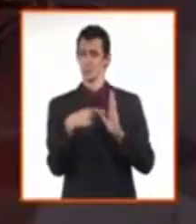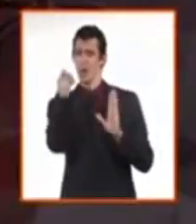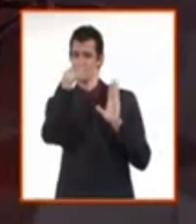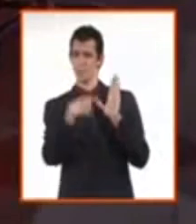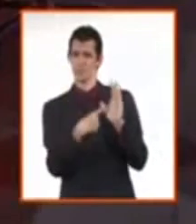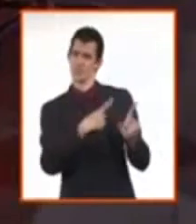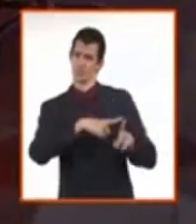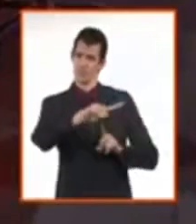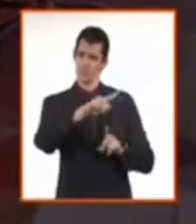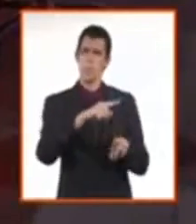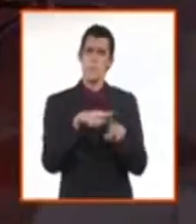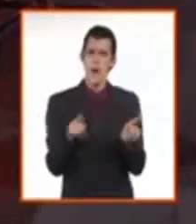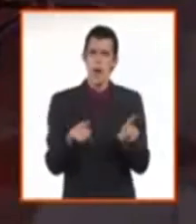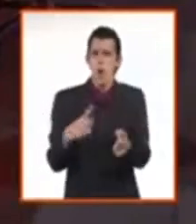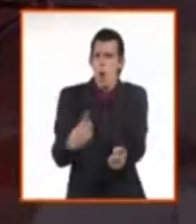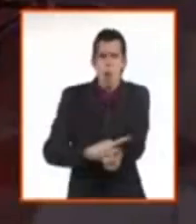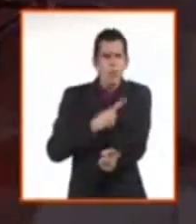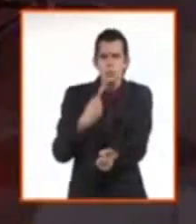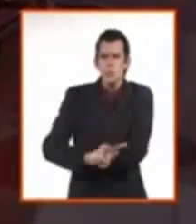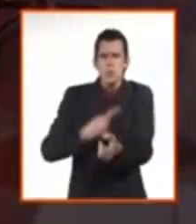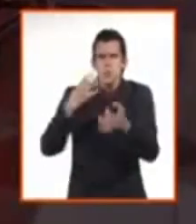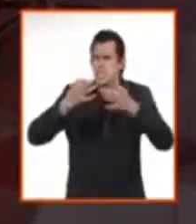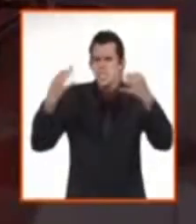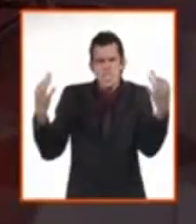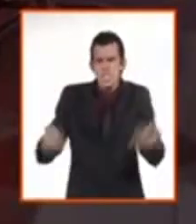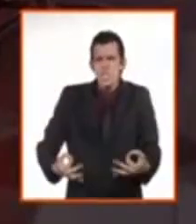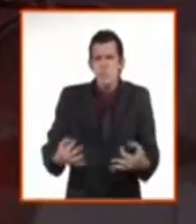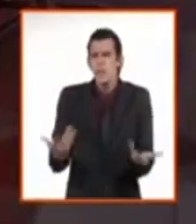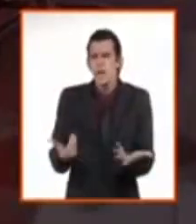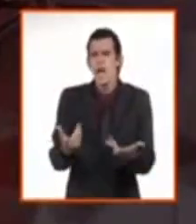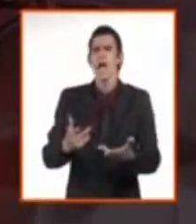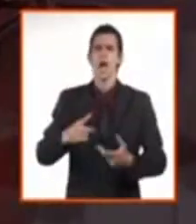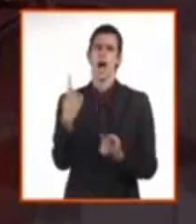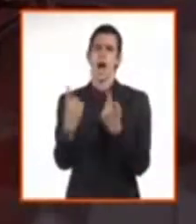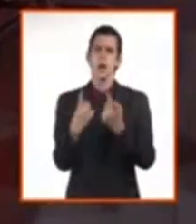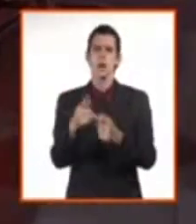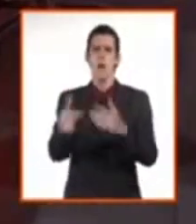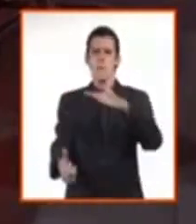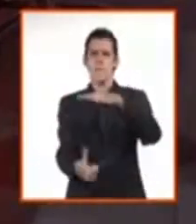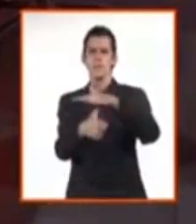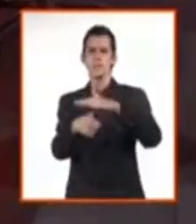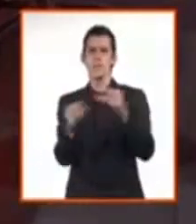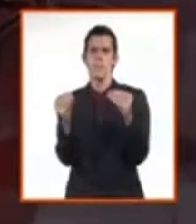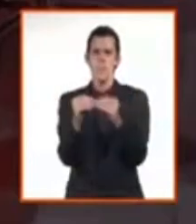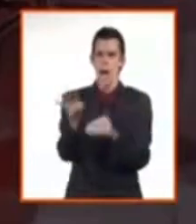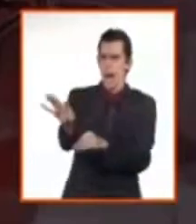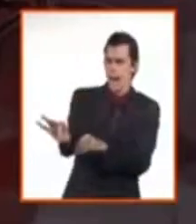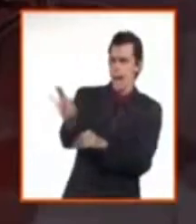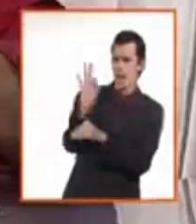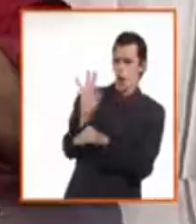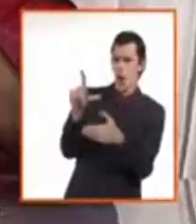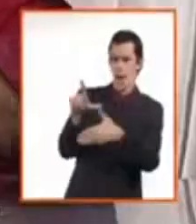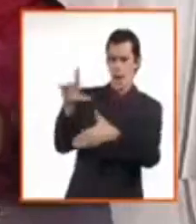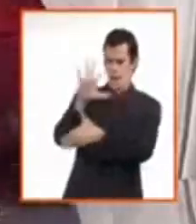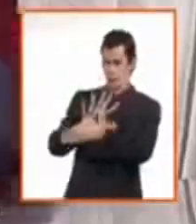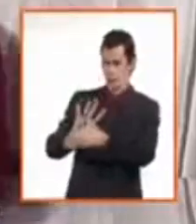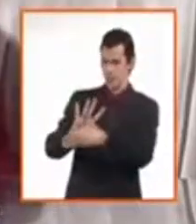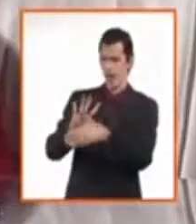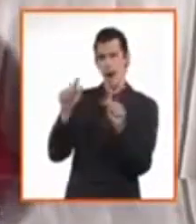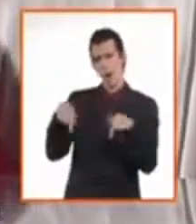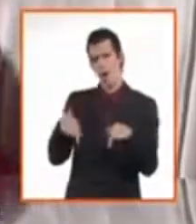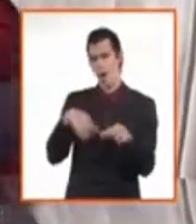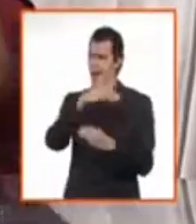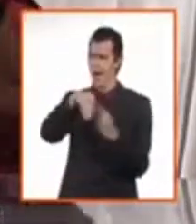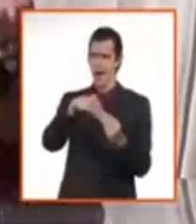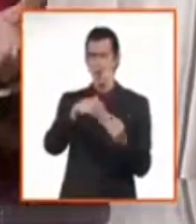su presidente ha sido latinoamericanos toda la vida bueno algunos al frente de la oea también eran latinoamericano ahora hay uno que tiene